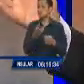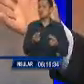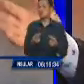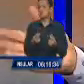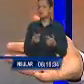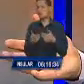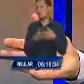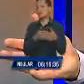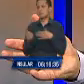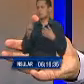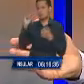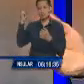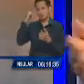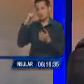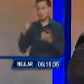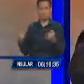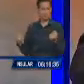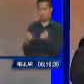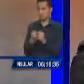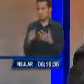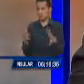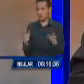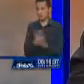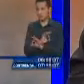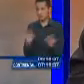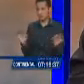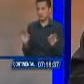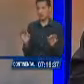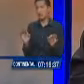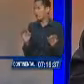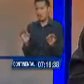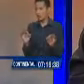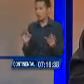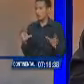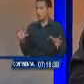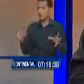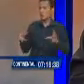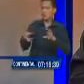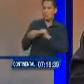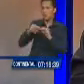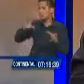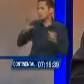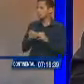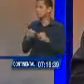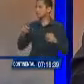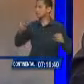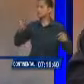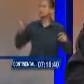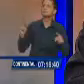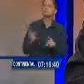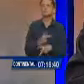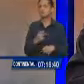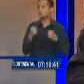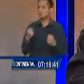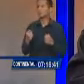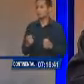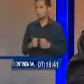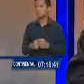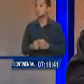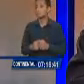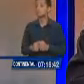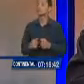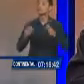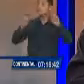por qué darles nada el Estado. Es que esas son simplificaciones absolutamente peligrosas. Mira, en estos